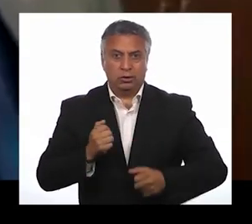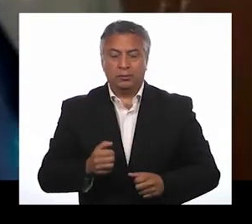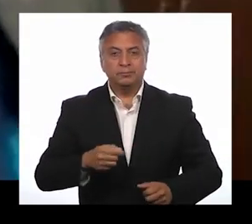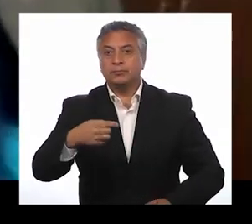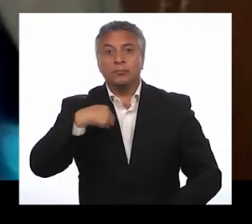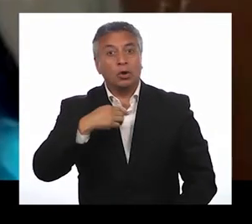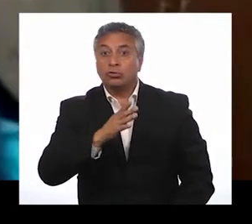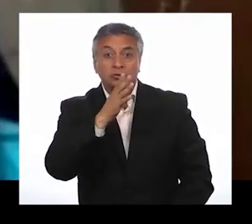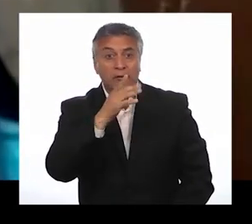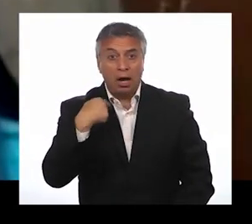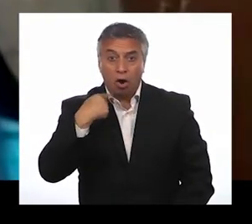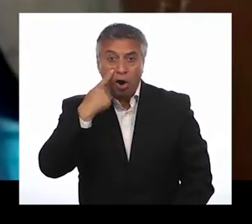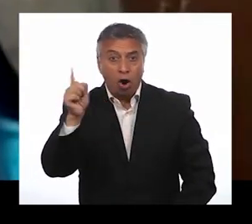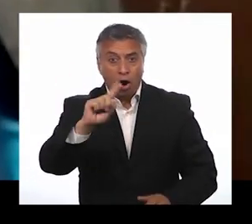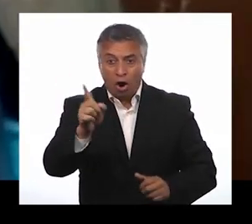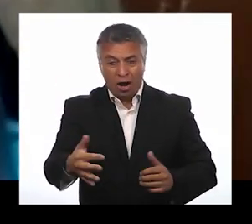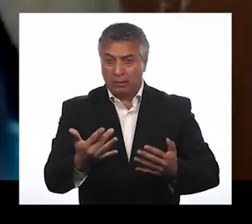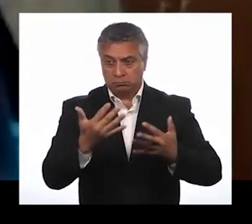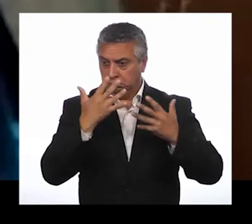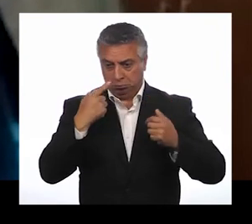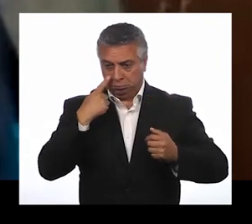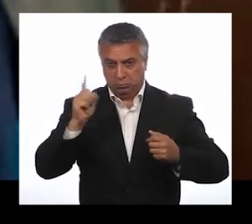que era lacrimógena, no conocía que era